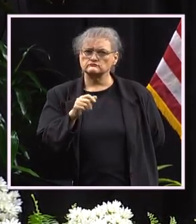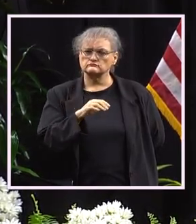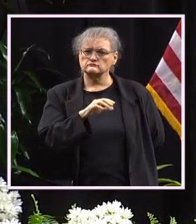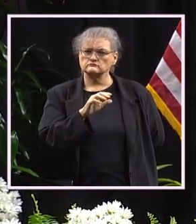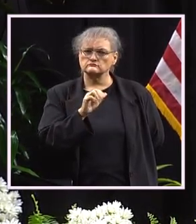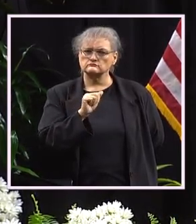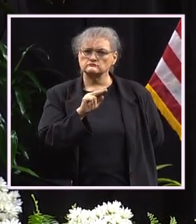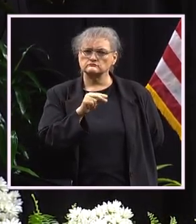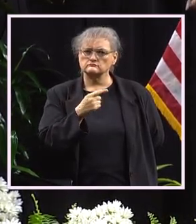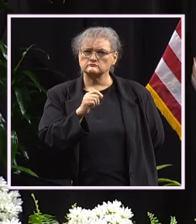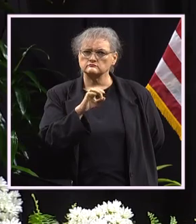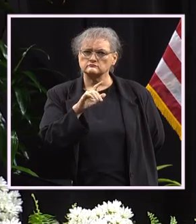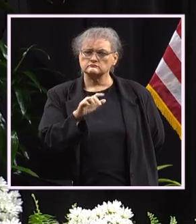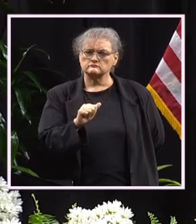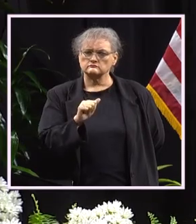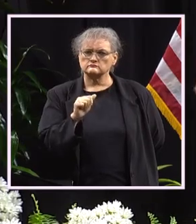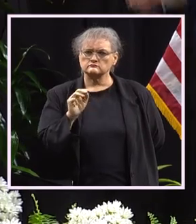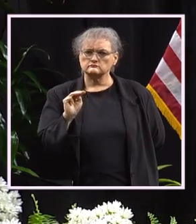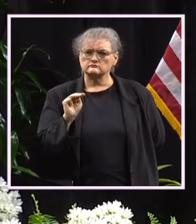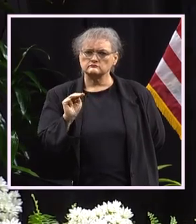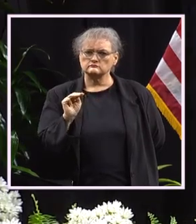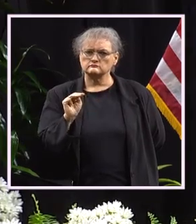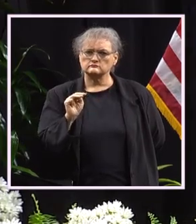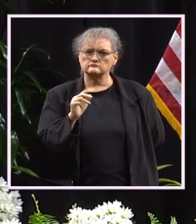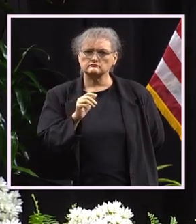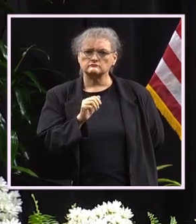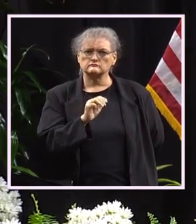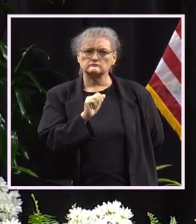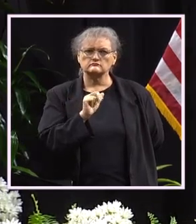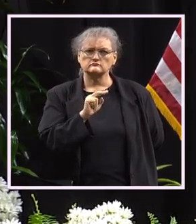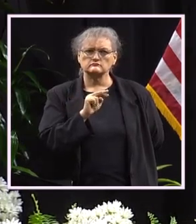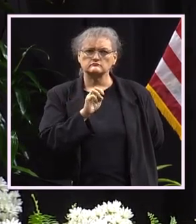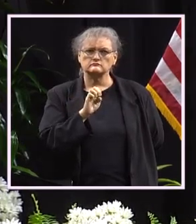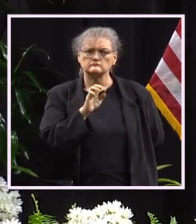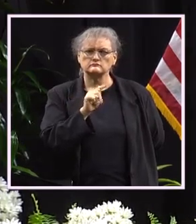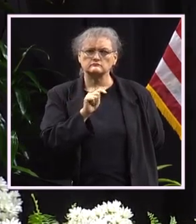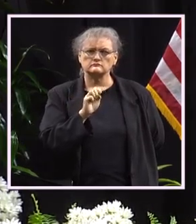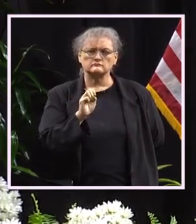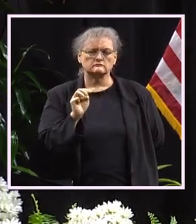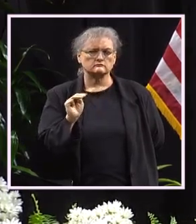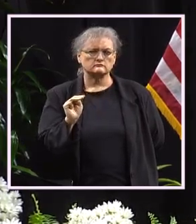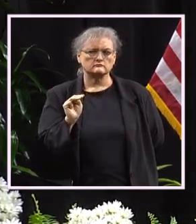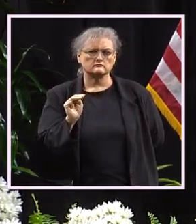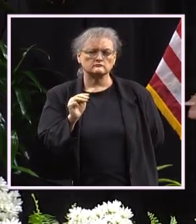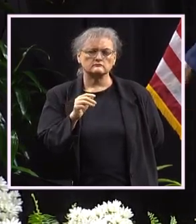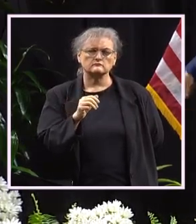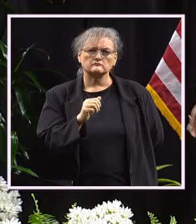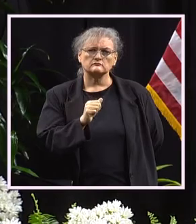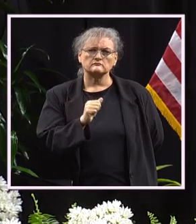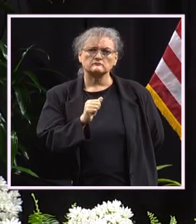Angelica Maria Reyes Miller, Cum Laude. Annette M. Mendez, Cum Laude.